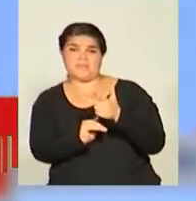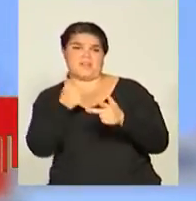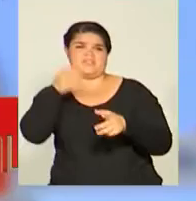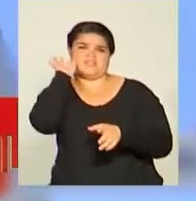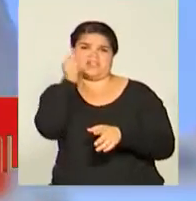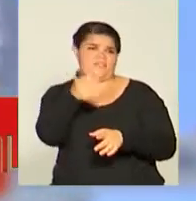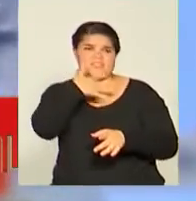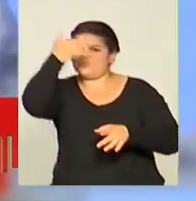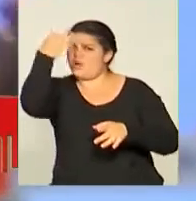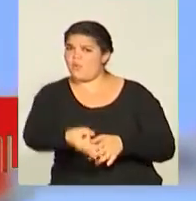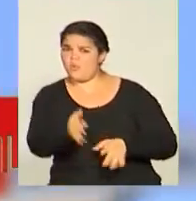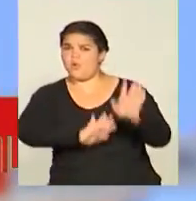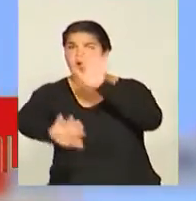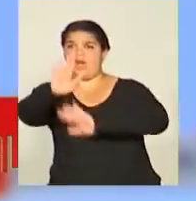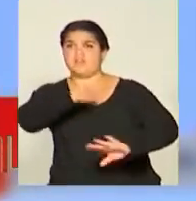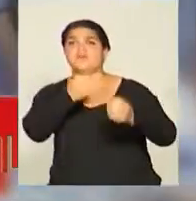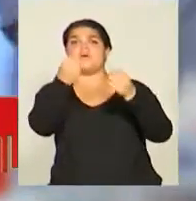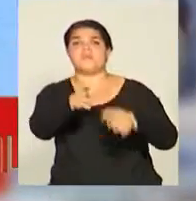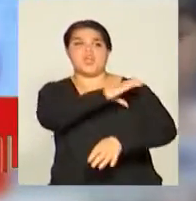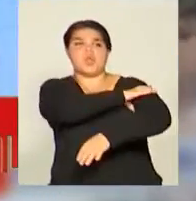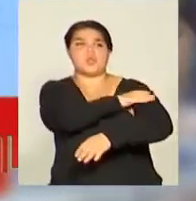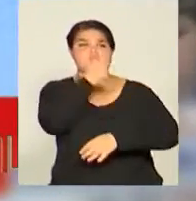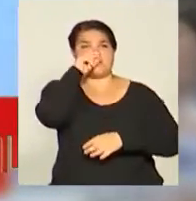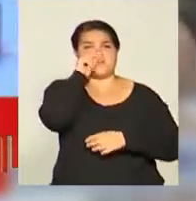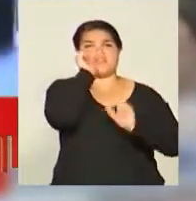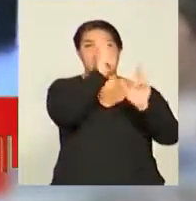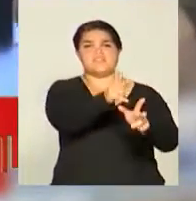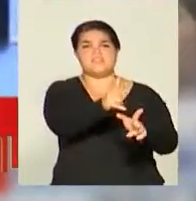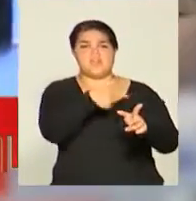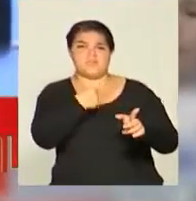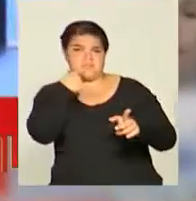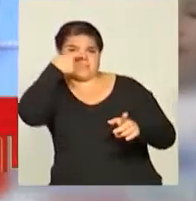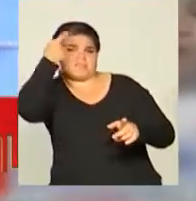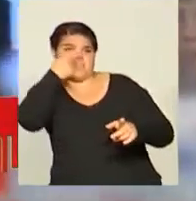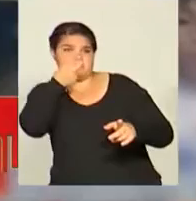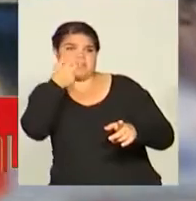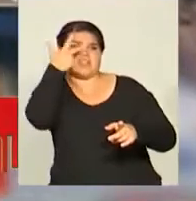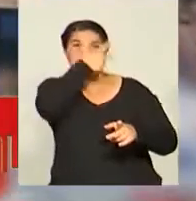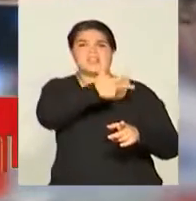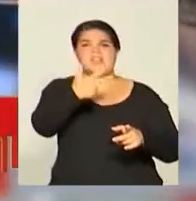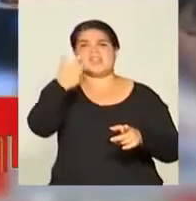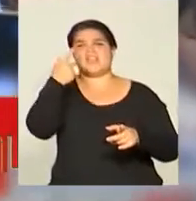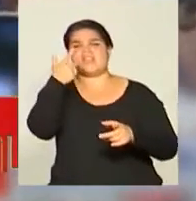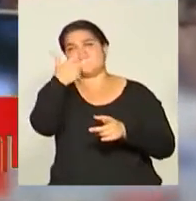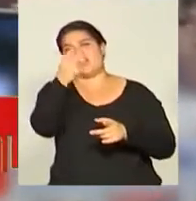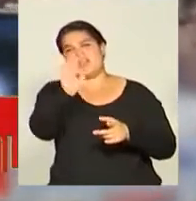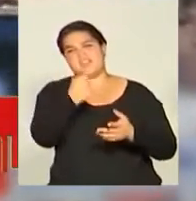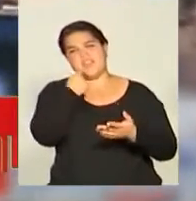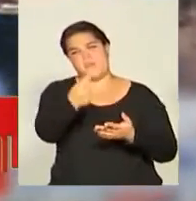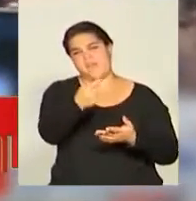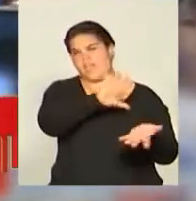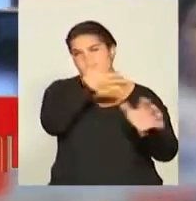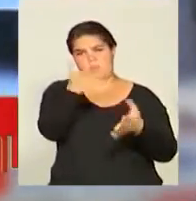seguramente lo van a llevar. El número que proponía Scioli era bastante interesante, Scioli hablaba de 30.000 o un número